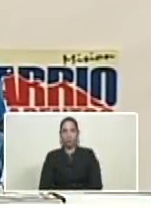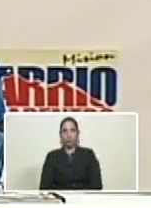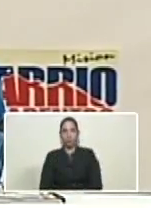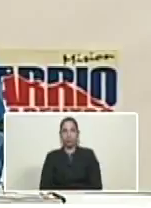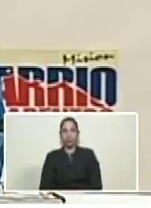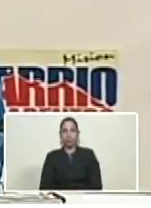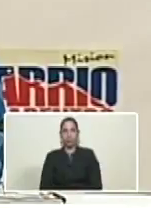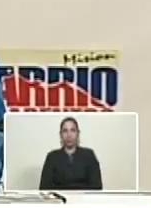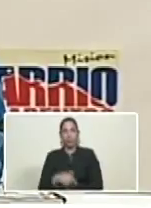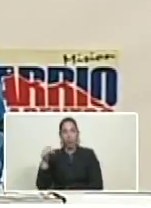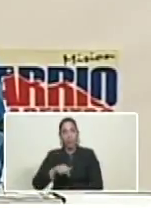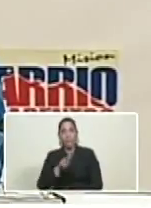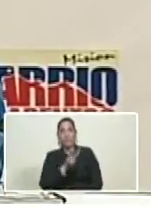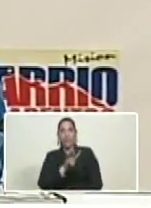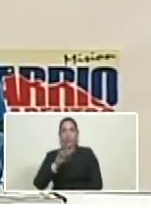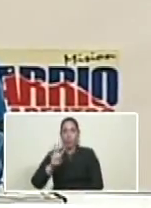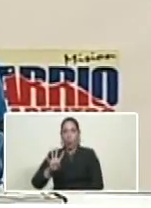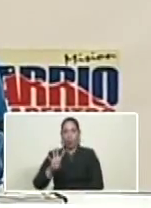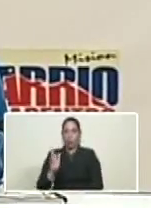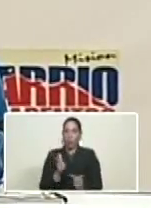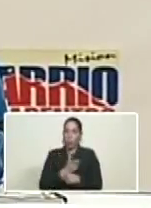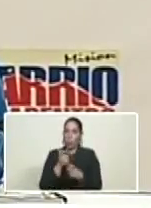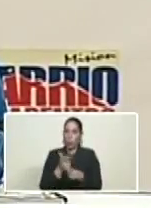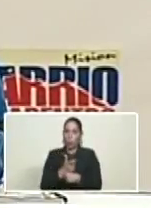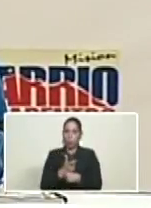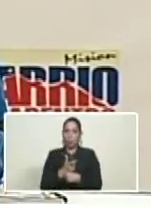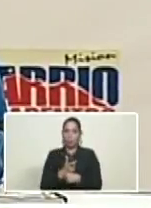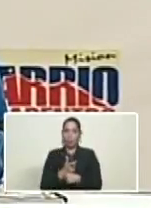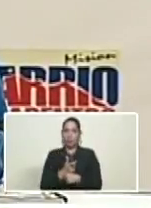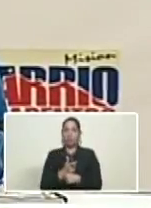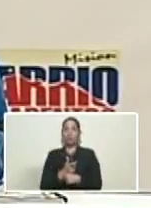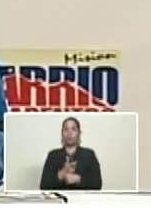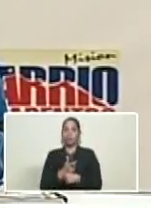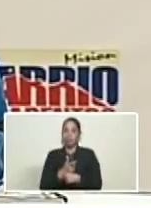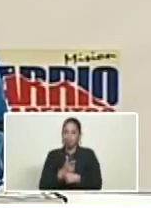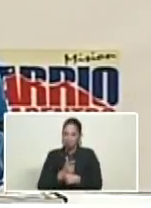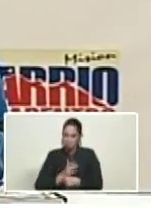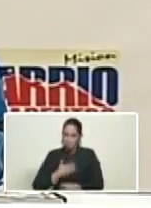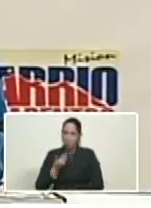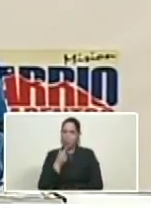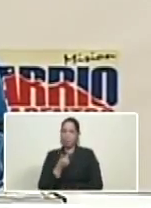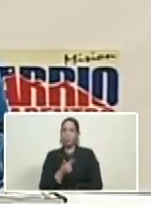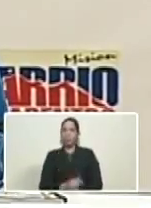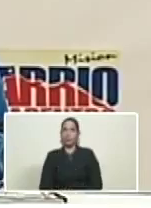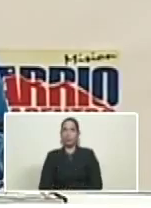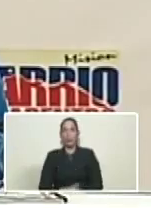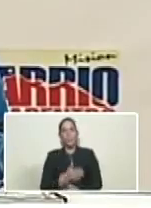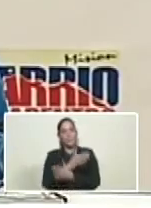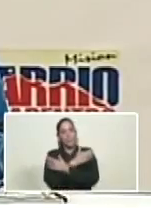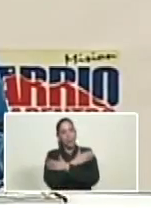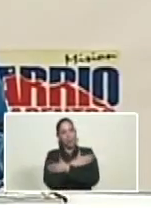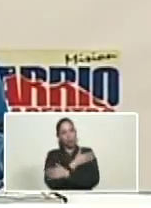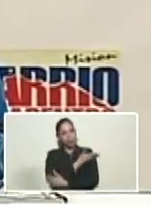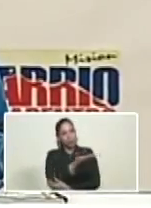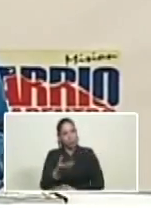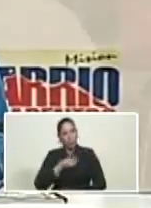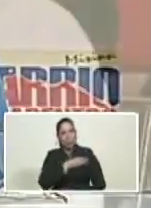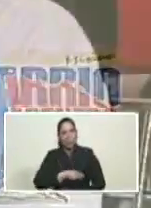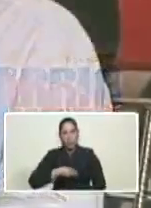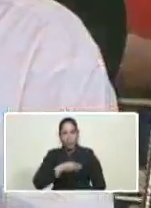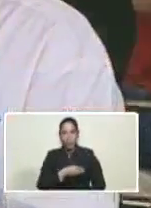Hoy es 24 de agosto y puedo decir Lo felicito. Misión